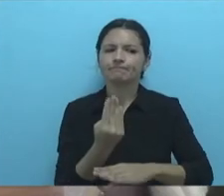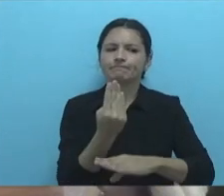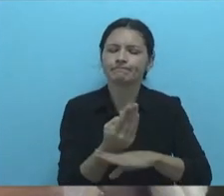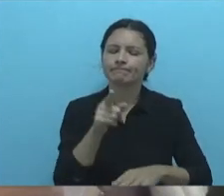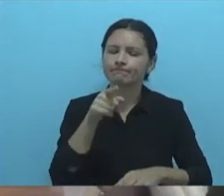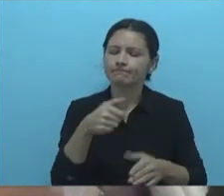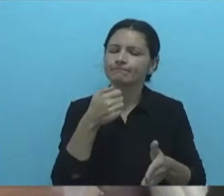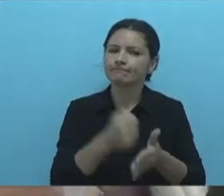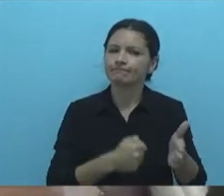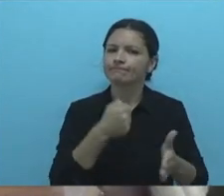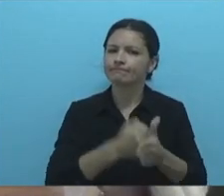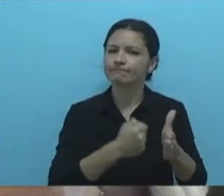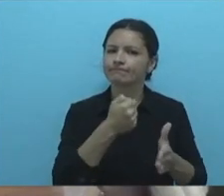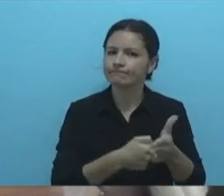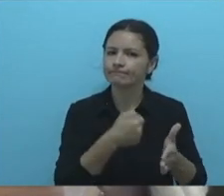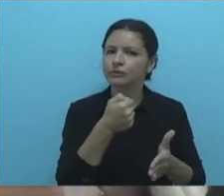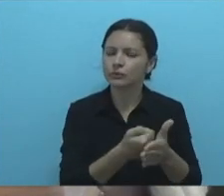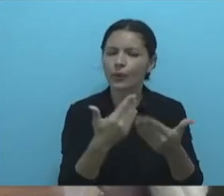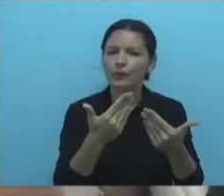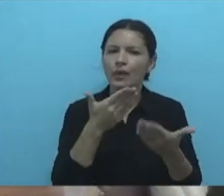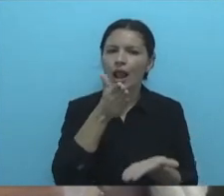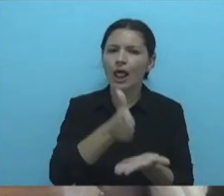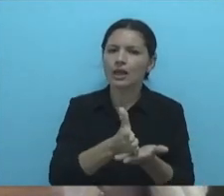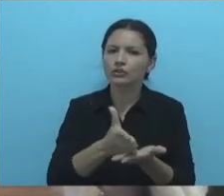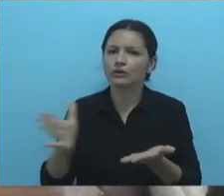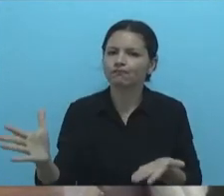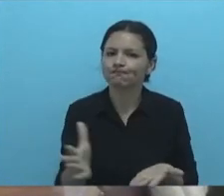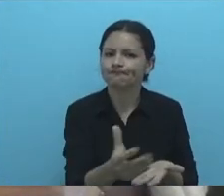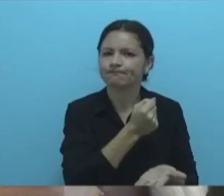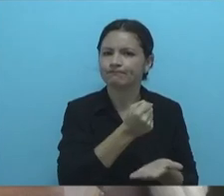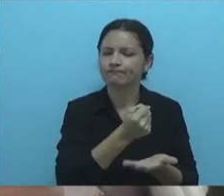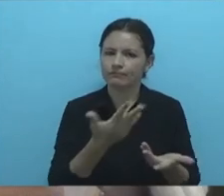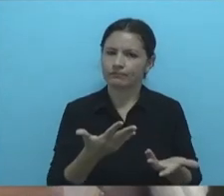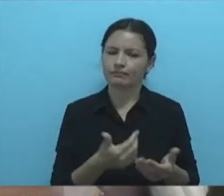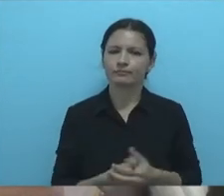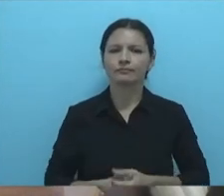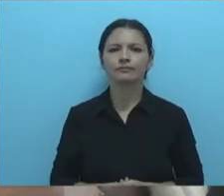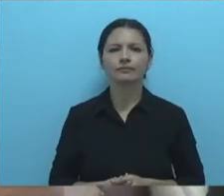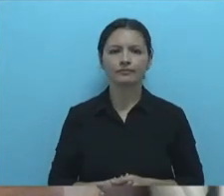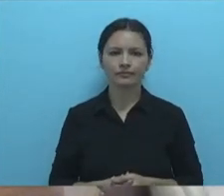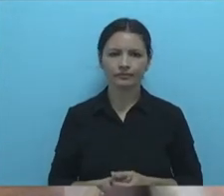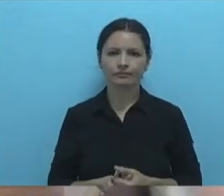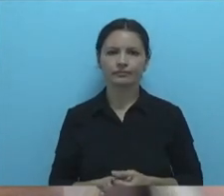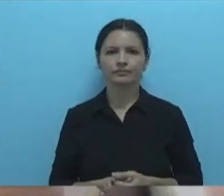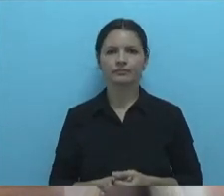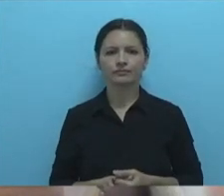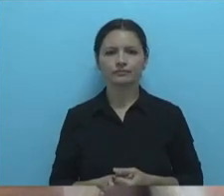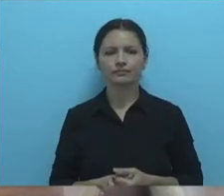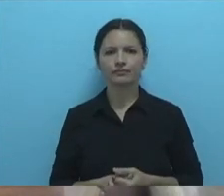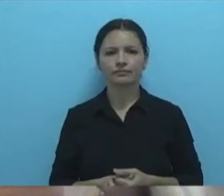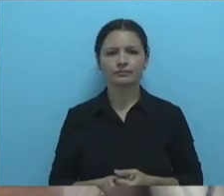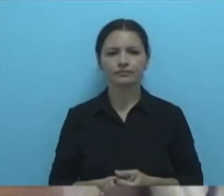la lucha para conseguir toda la ampliación de derechos y El Avance que ha logrado esta comunidad